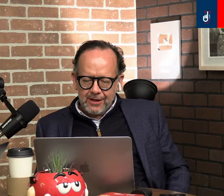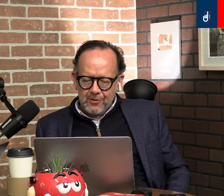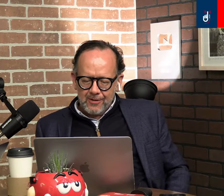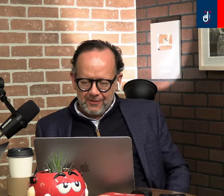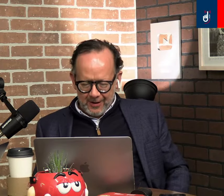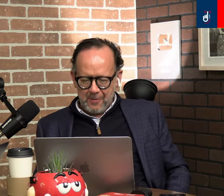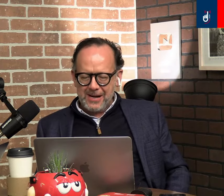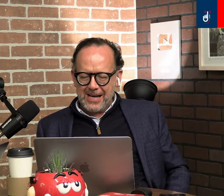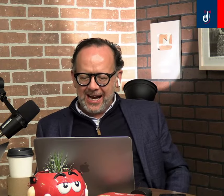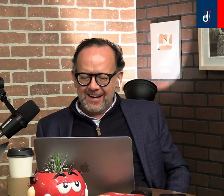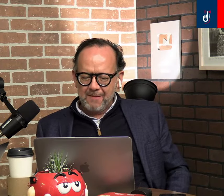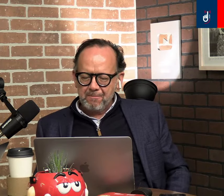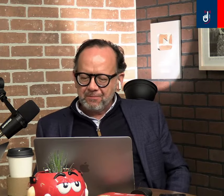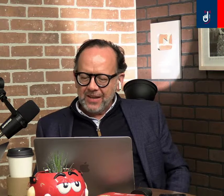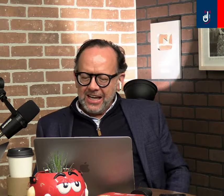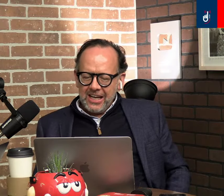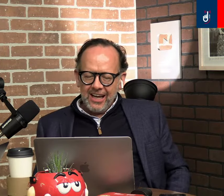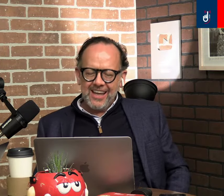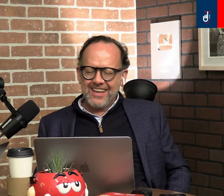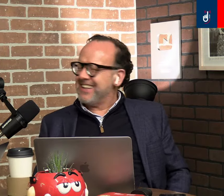Universidad Iberoamericana.